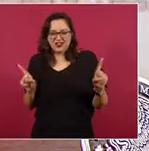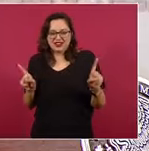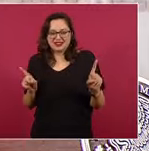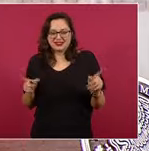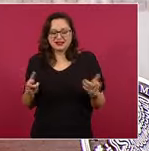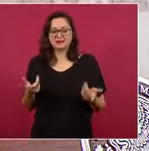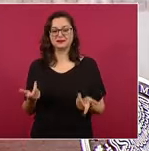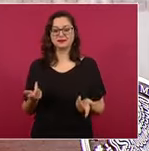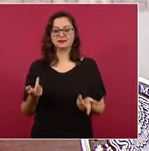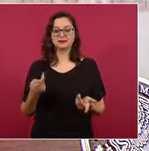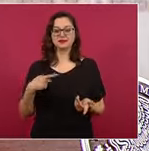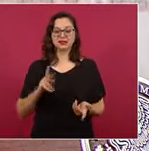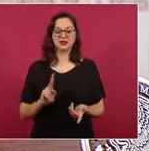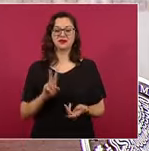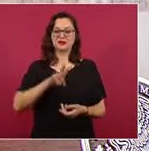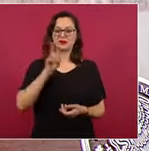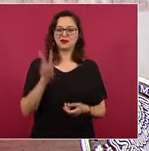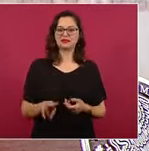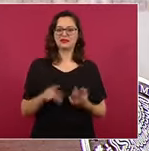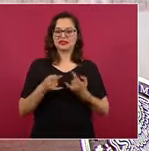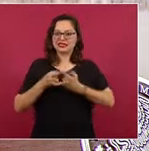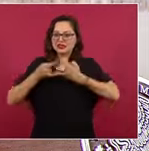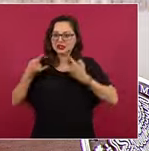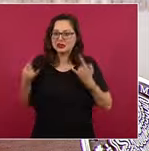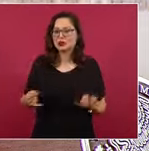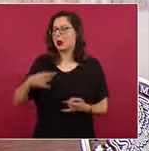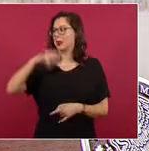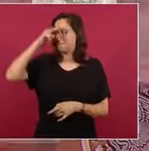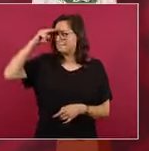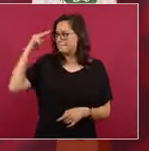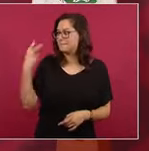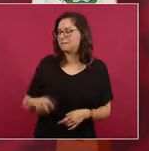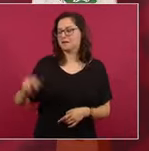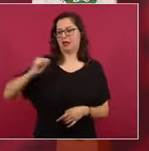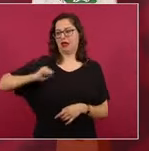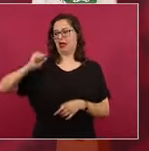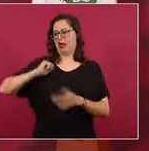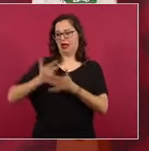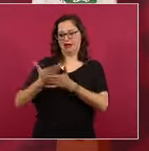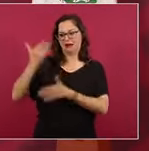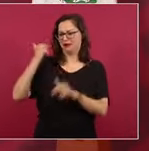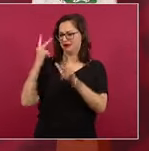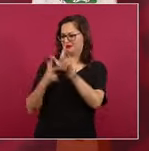Y con saña, y desde luego por corrupción,